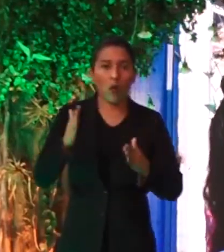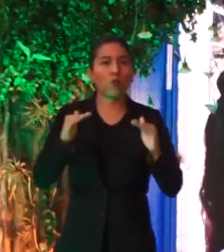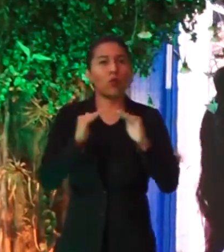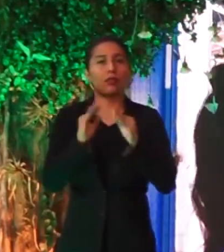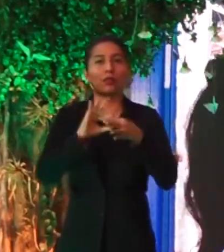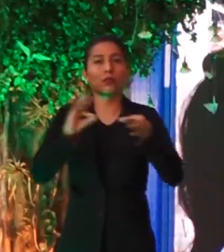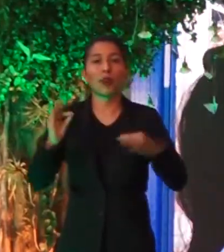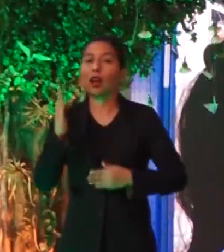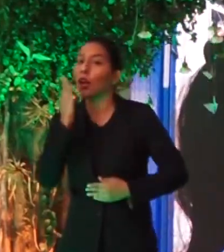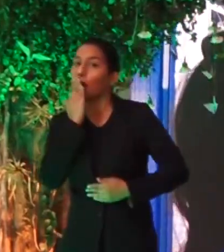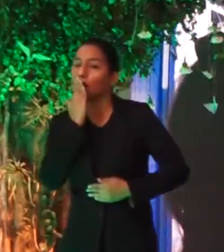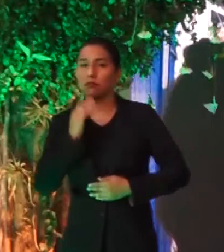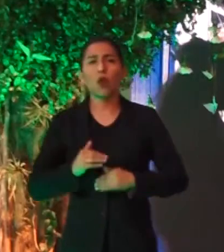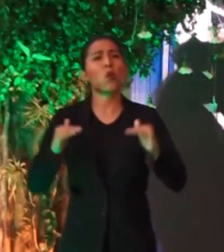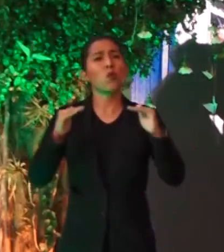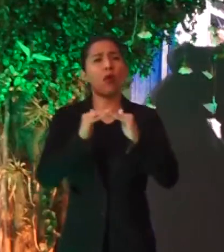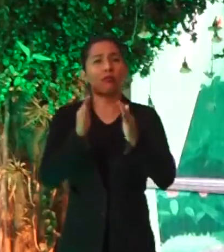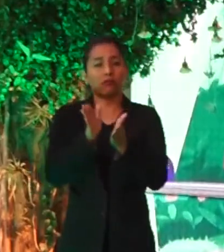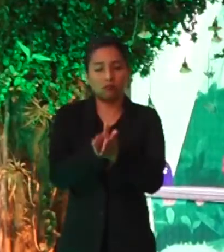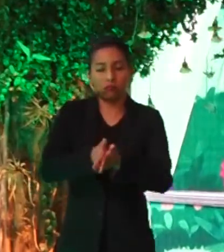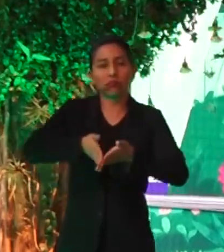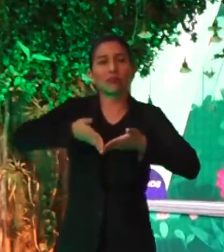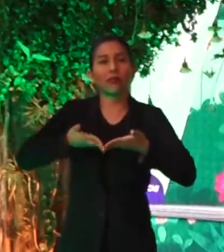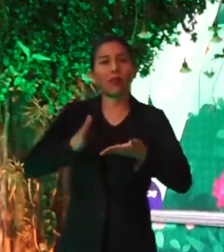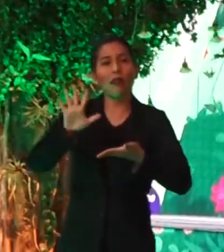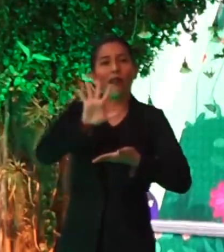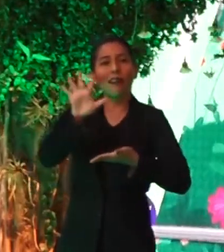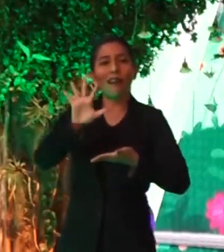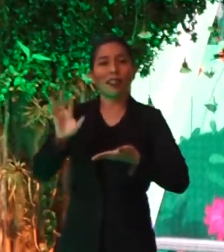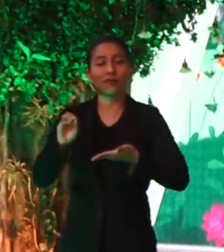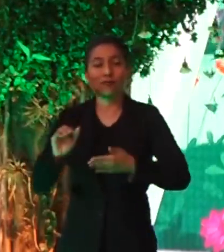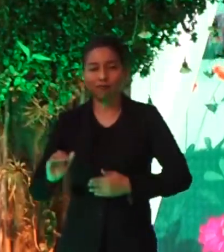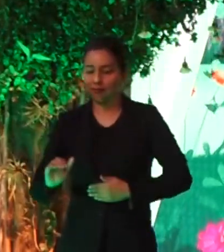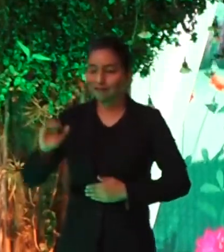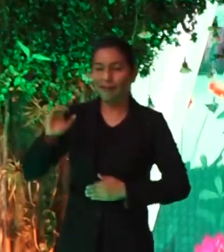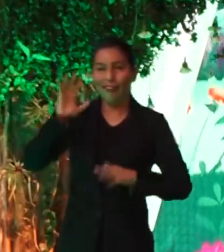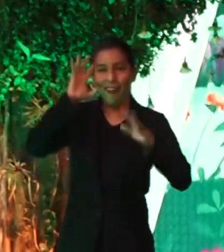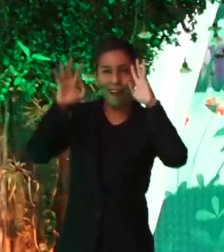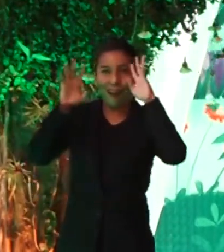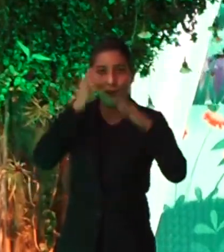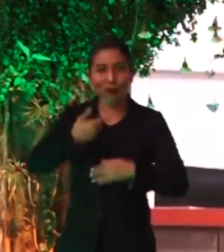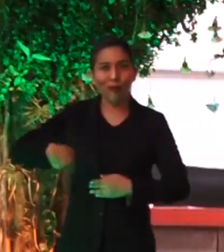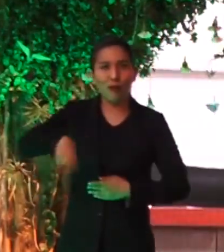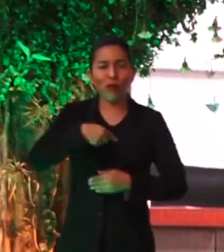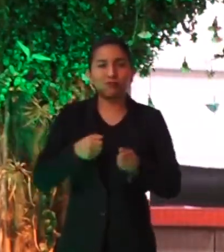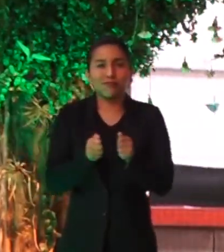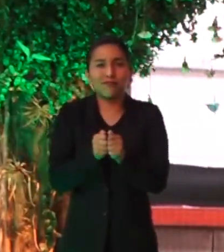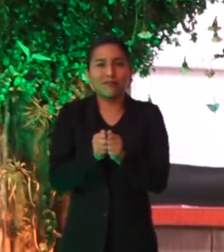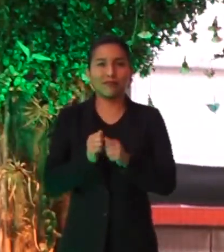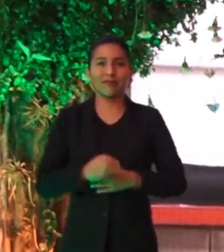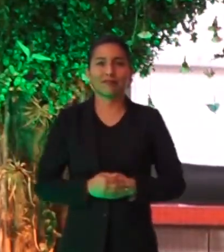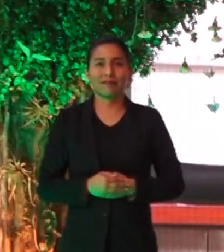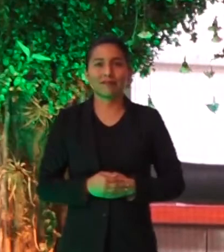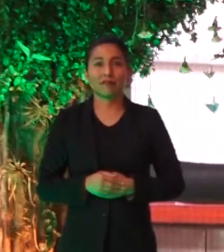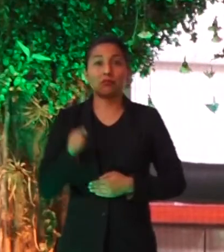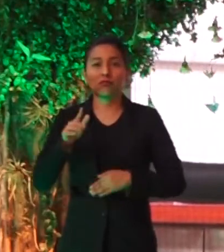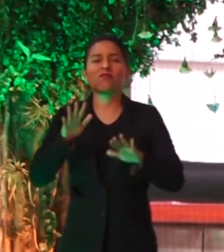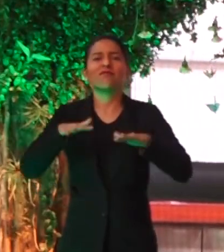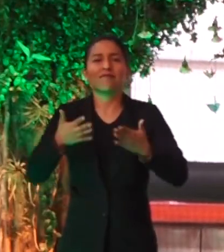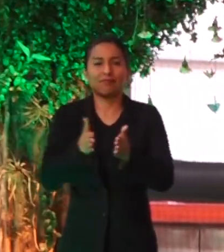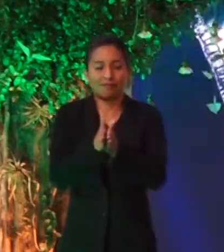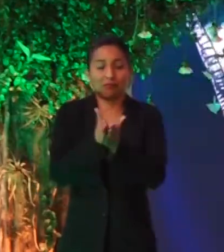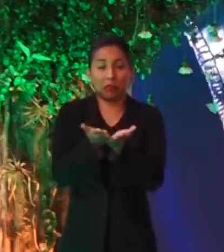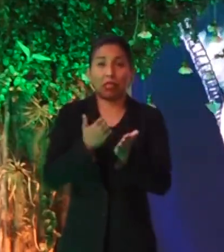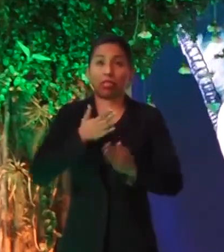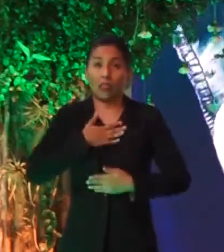autónomo. En relación al tema de la autonomía, quisiera compartirles algo que me sucedió esta semana. El